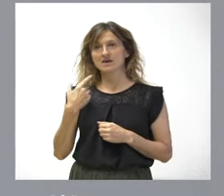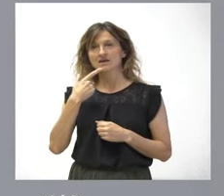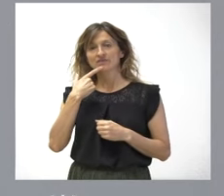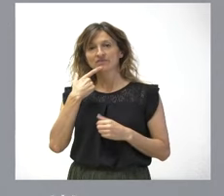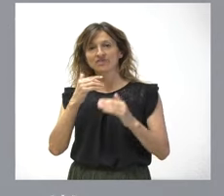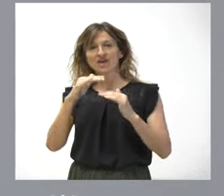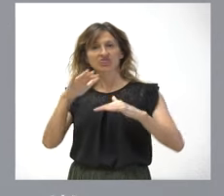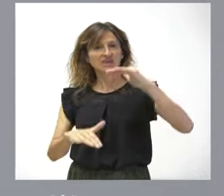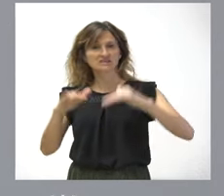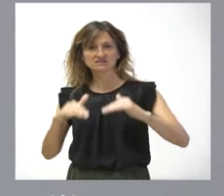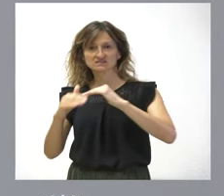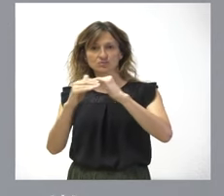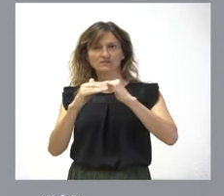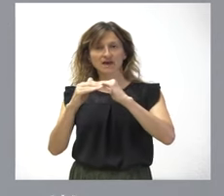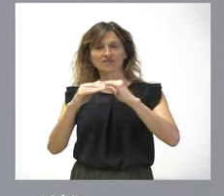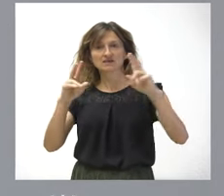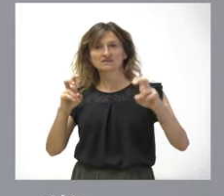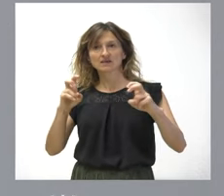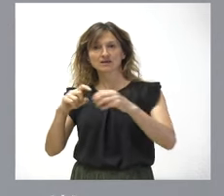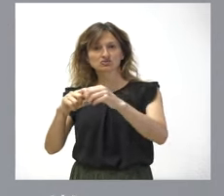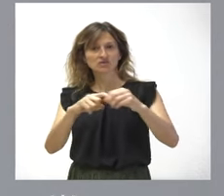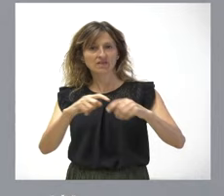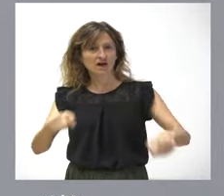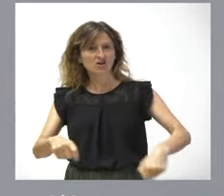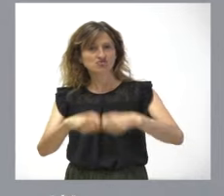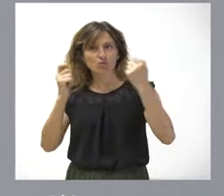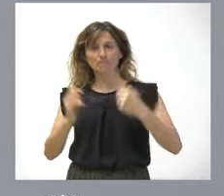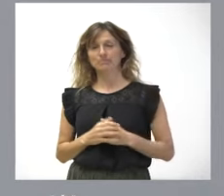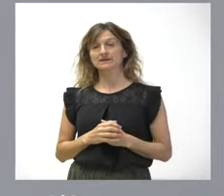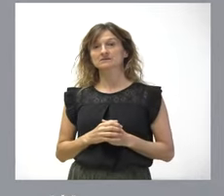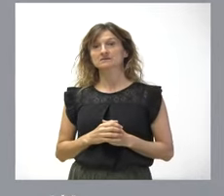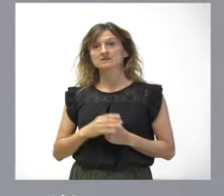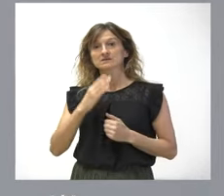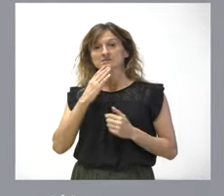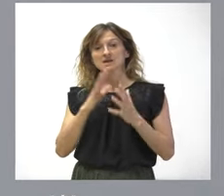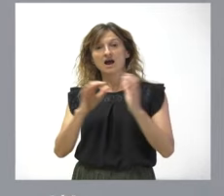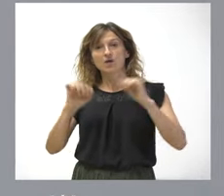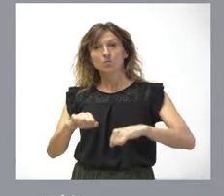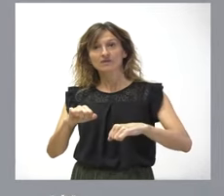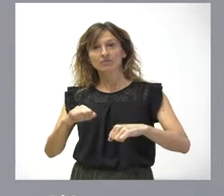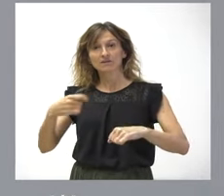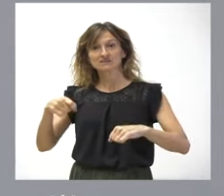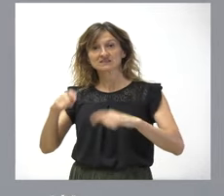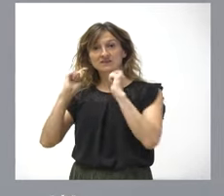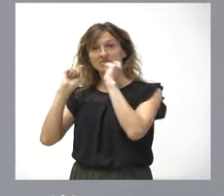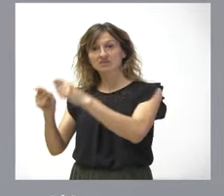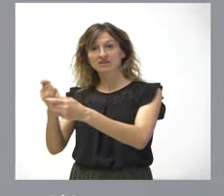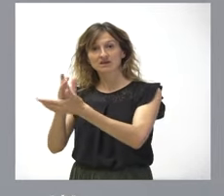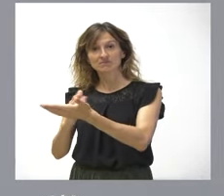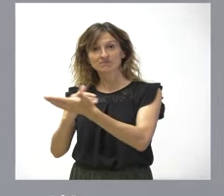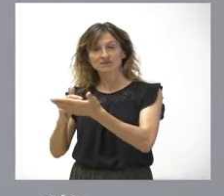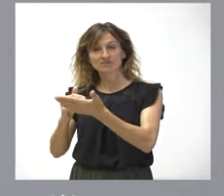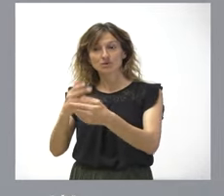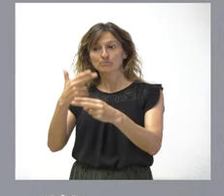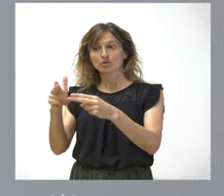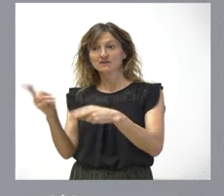desigualdad y la ruptura de la solidaridad porque que en el momento en que hay un acuerdo para la investidura en una comunidad Autónoma entre dos partidos